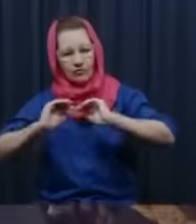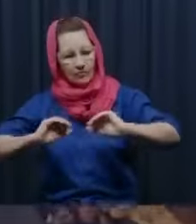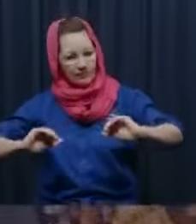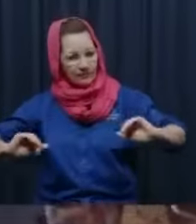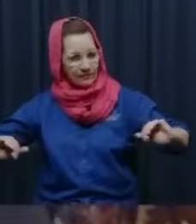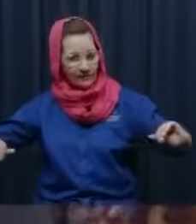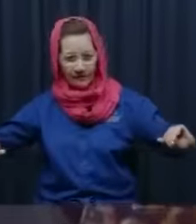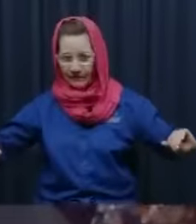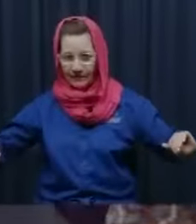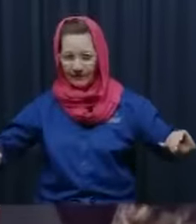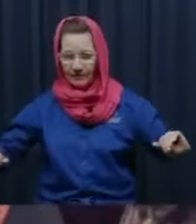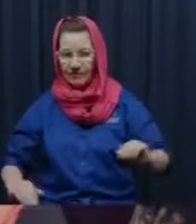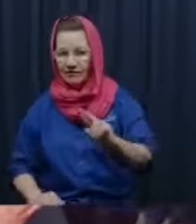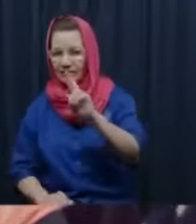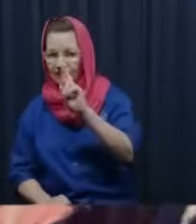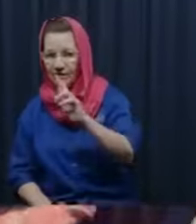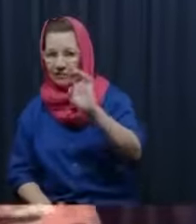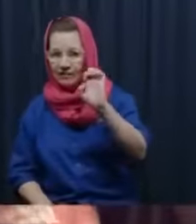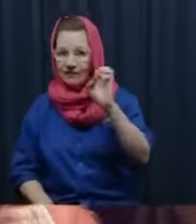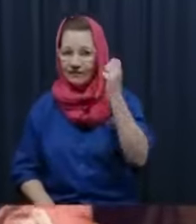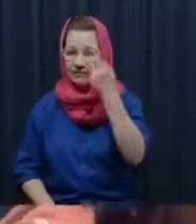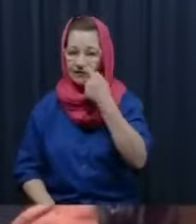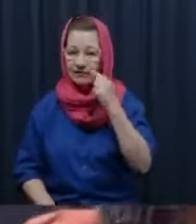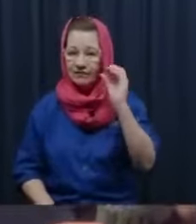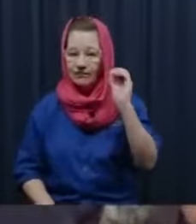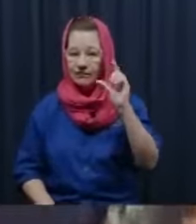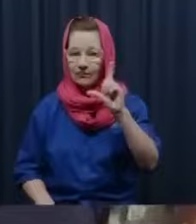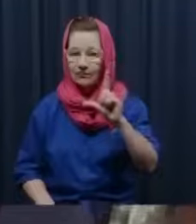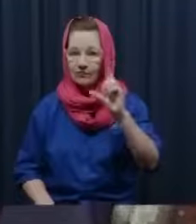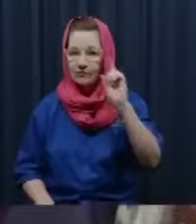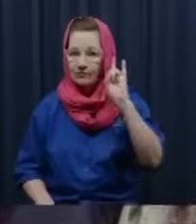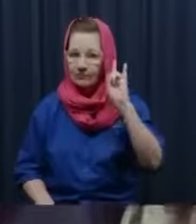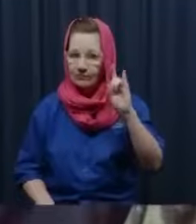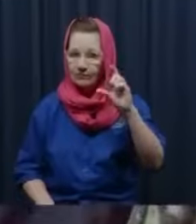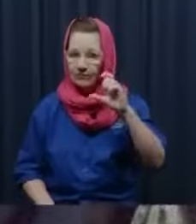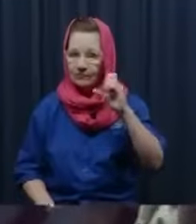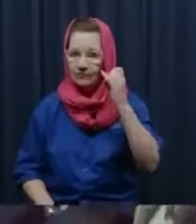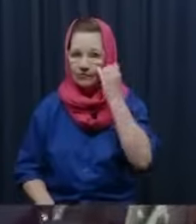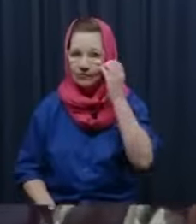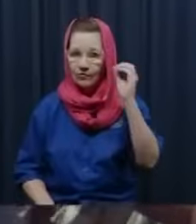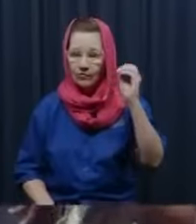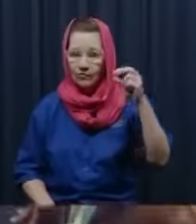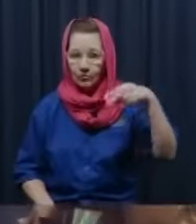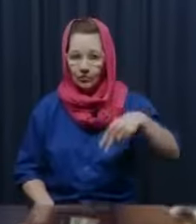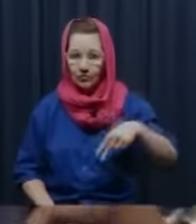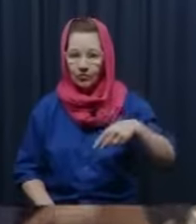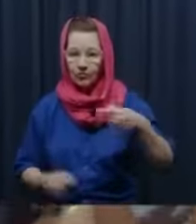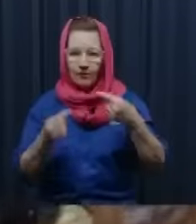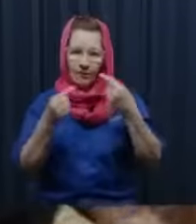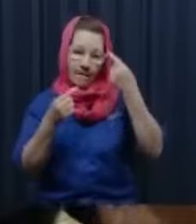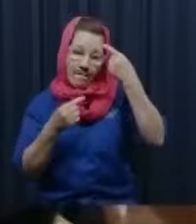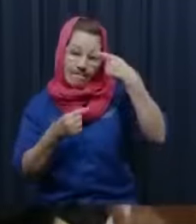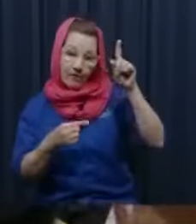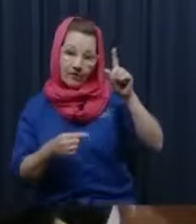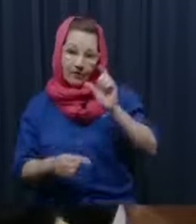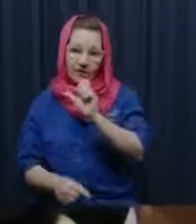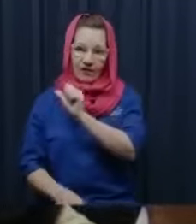esa resolución hecha por diferentes cancilleres y presidentes de diferentes